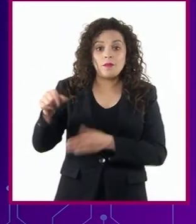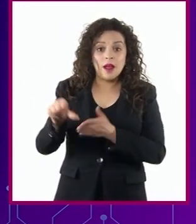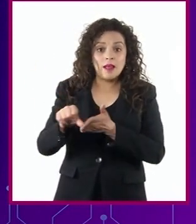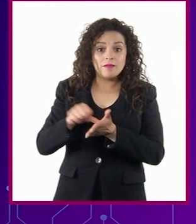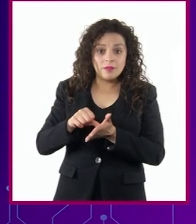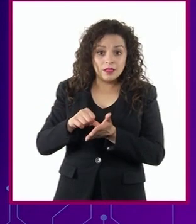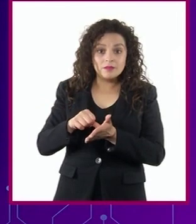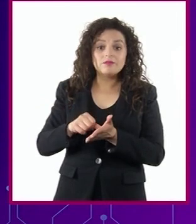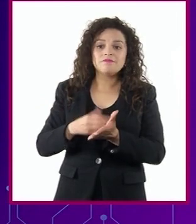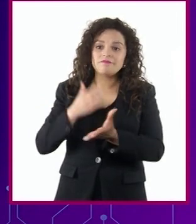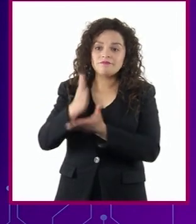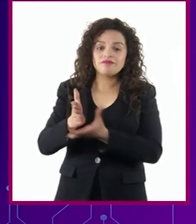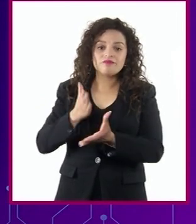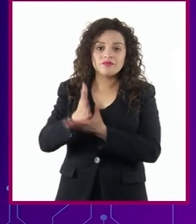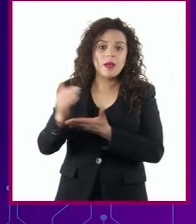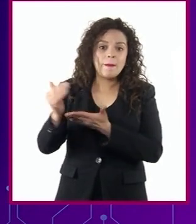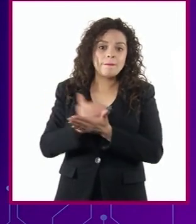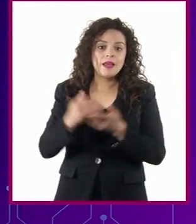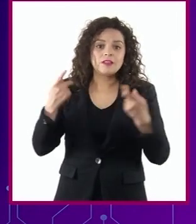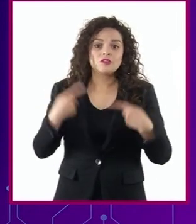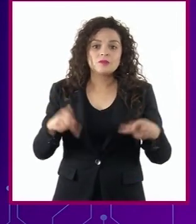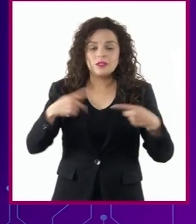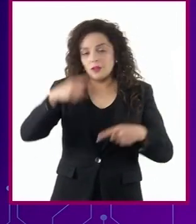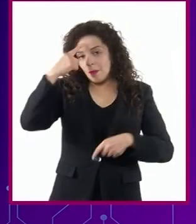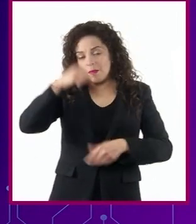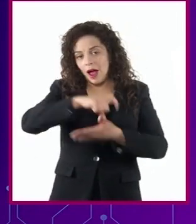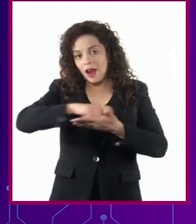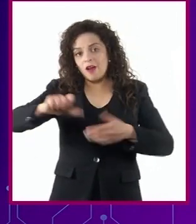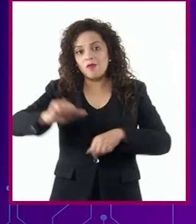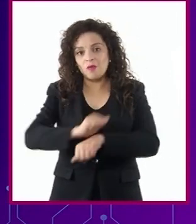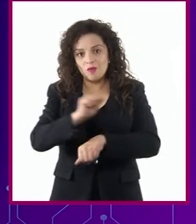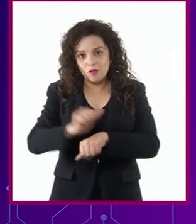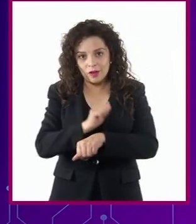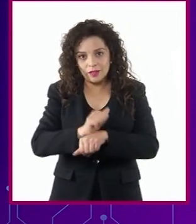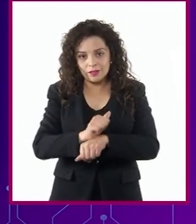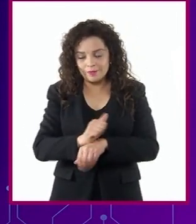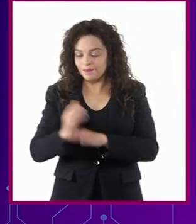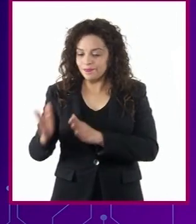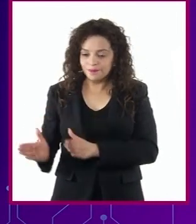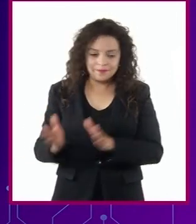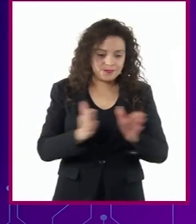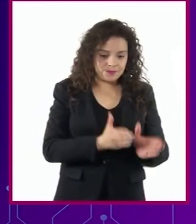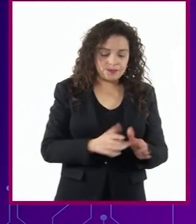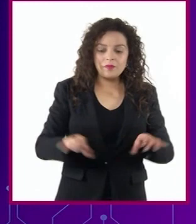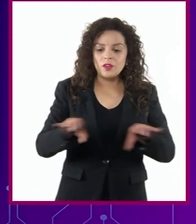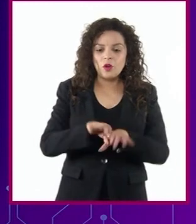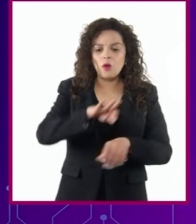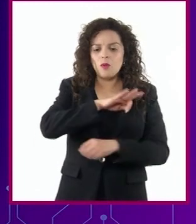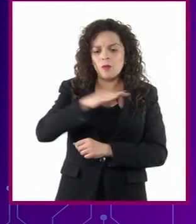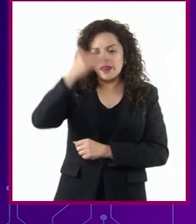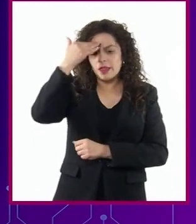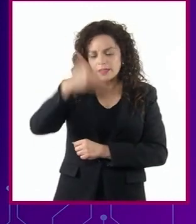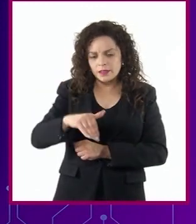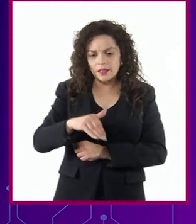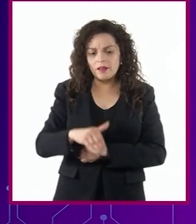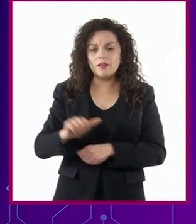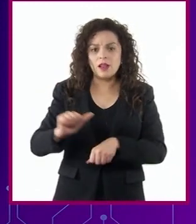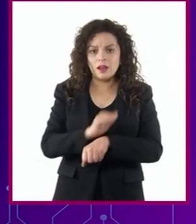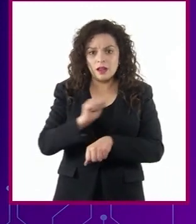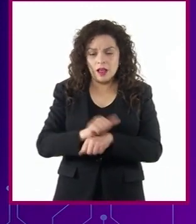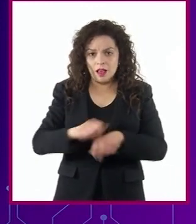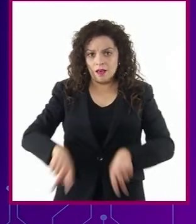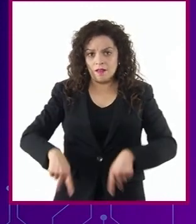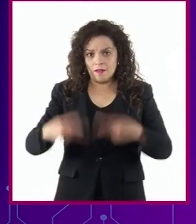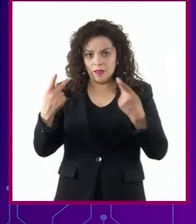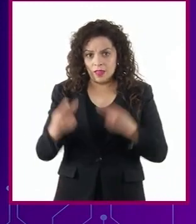que la visitan menos posibles compradores. Por otro lado, ¿cómo podemos saber cuál es el total de automóviles vendidos